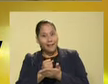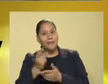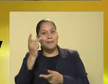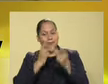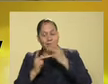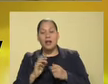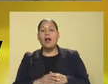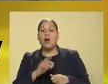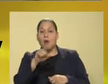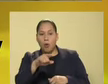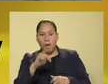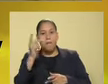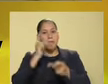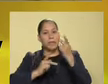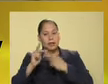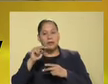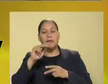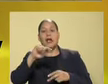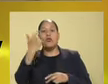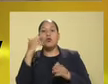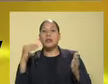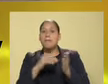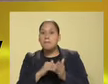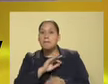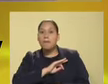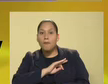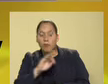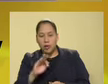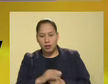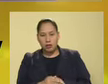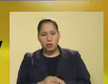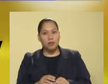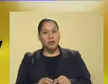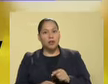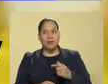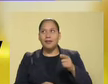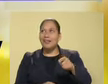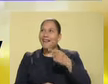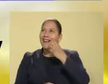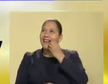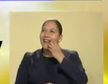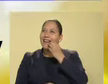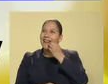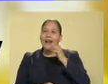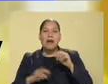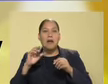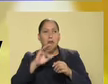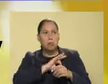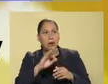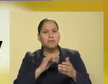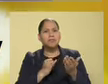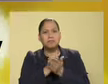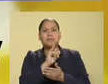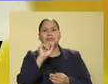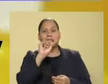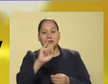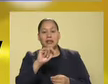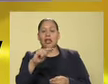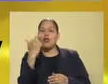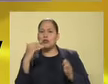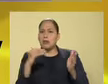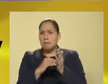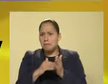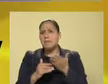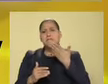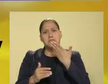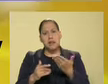un préstamo de nómina de 12,000 pesos. ¿Qué pasa? Que se te hace muy fácil en el momento y dices, bueno, 12,000 pesos,